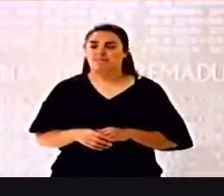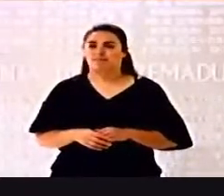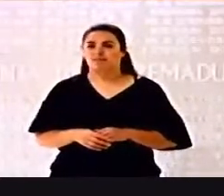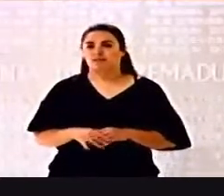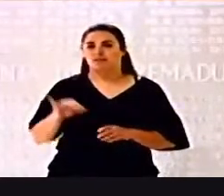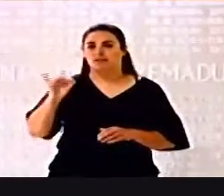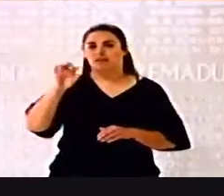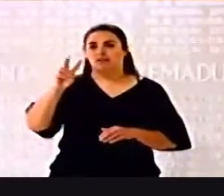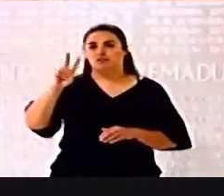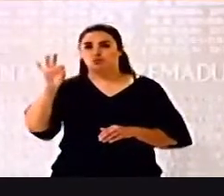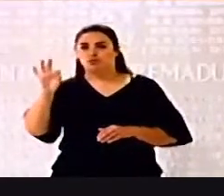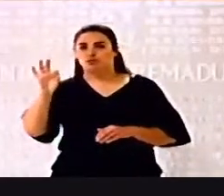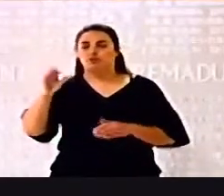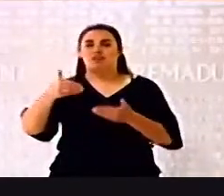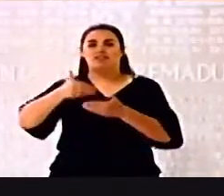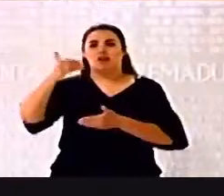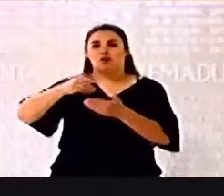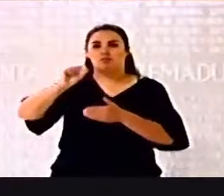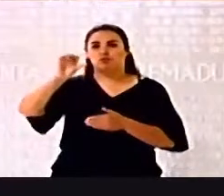Jesús Conde, del diario.es.